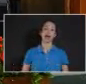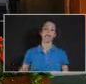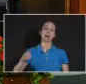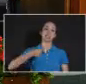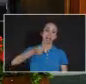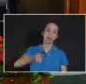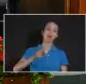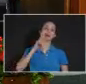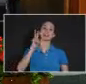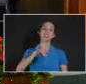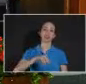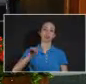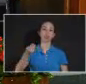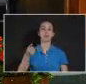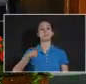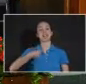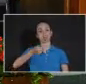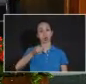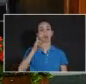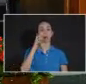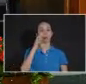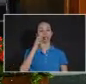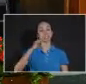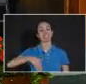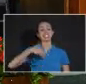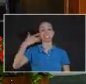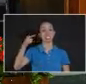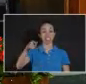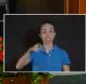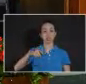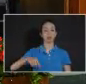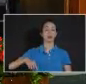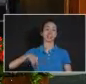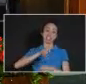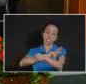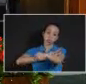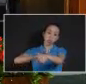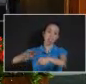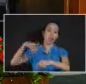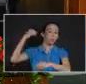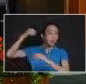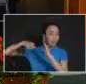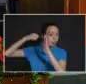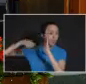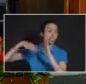al que mató a su papá y que después le dice, ¿sabes quién soy yo?